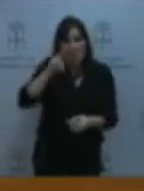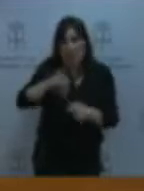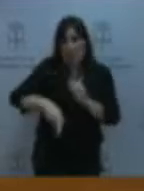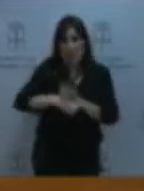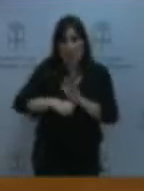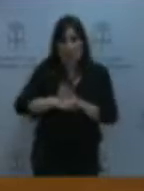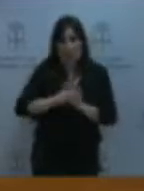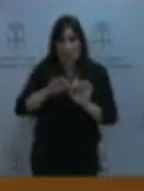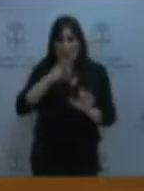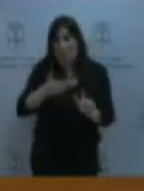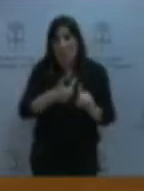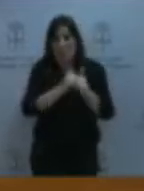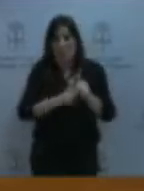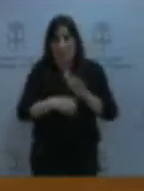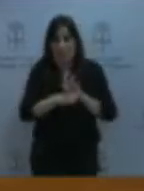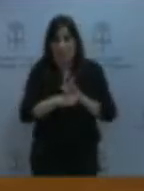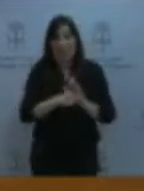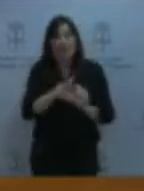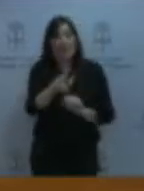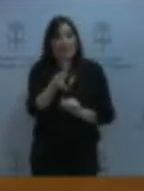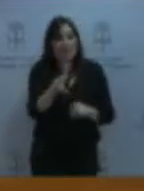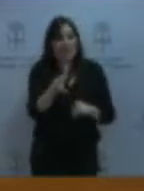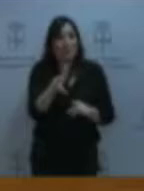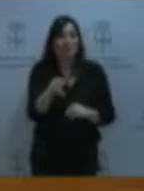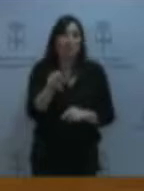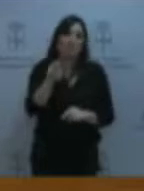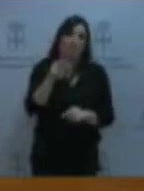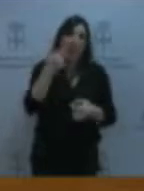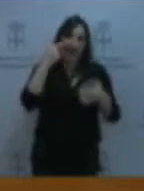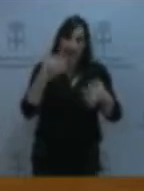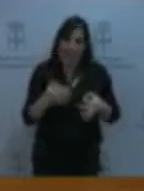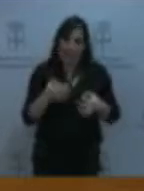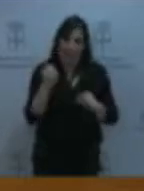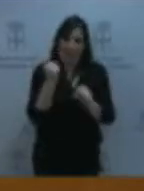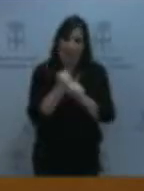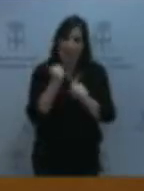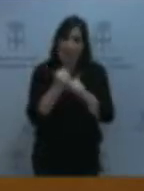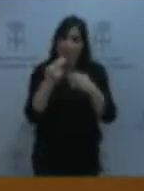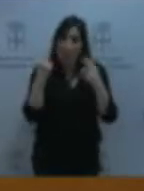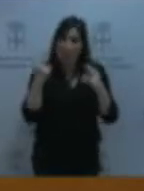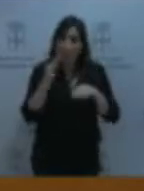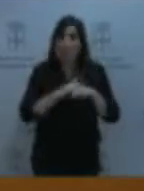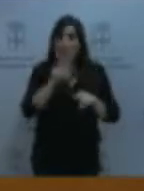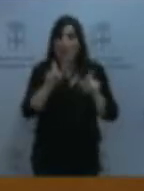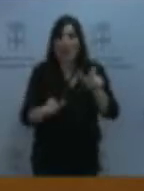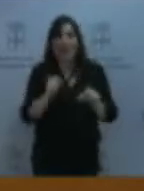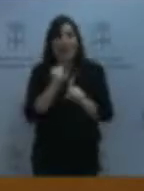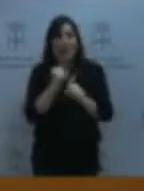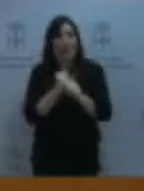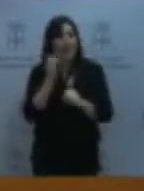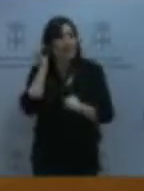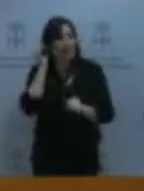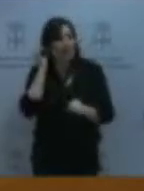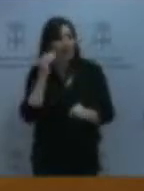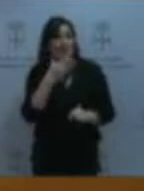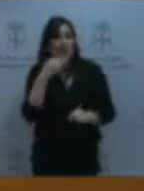por una parte, el empleo público para trabajadoras jóvenes, y también el derecho a jubilarse para las funcionarias y funcionarios que, cuando se llega a